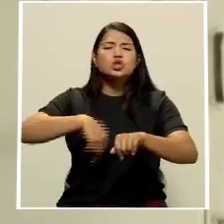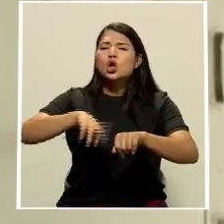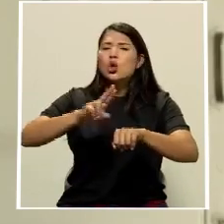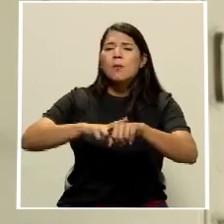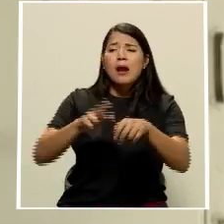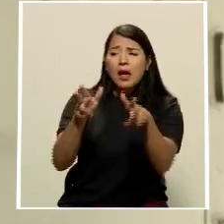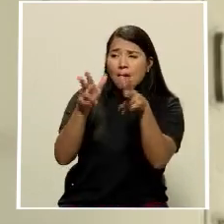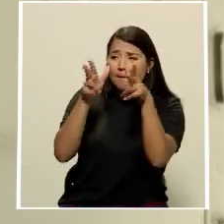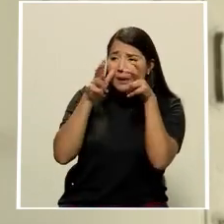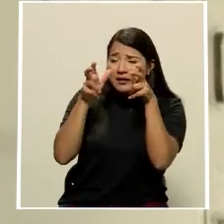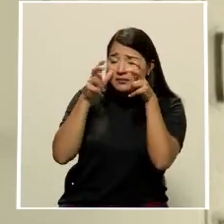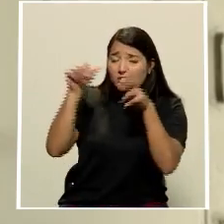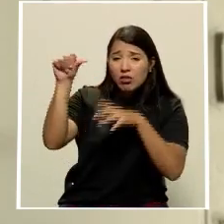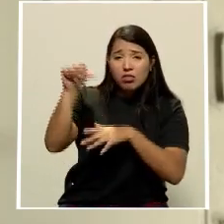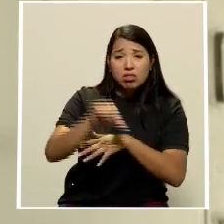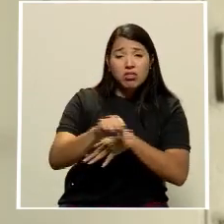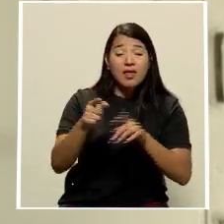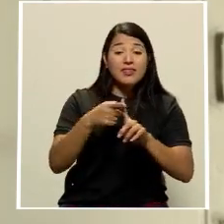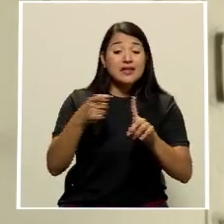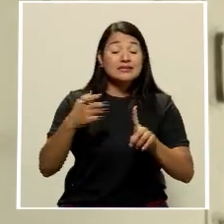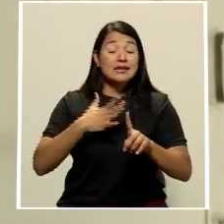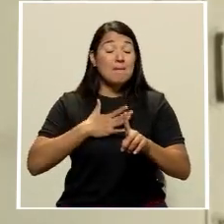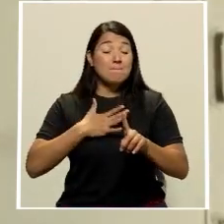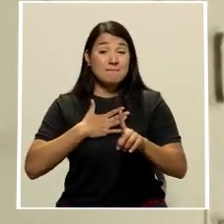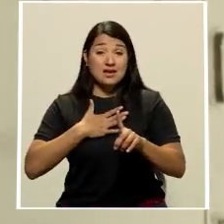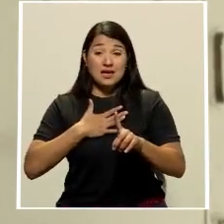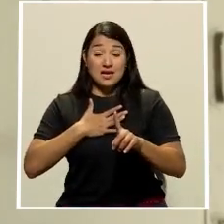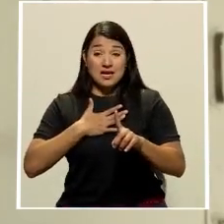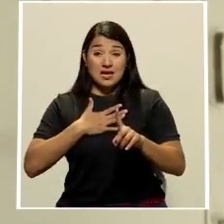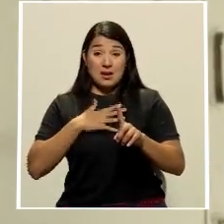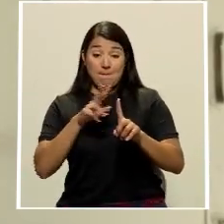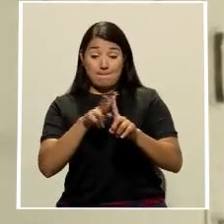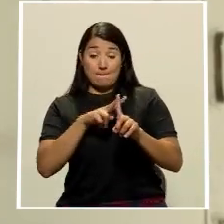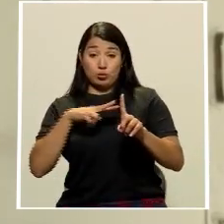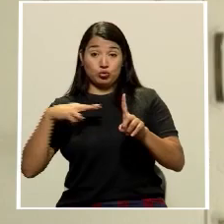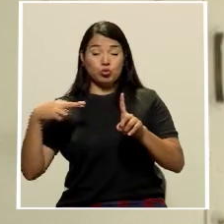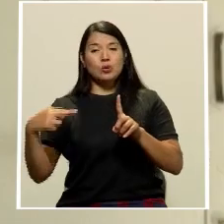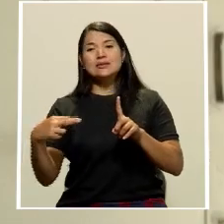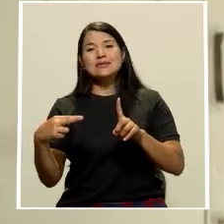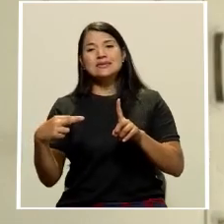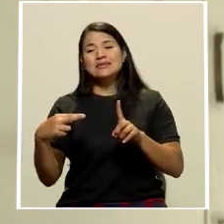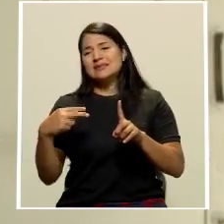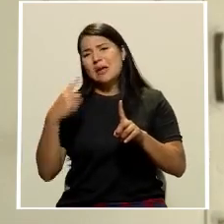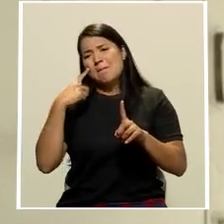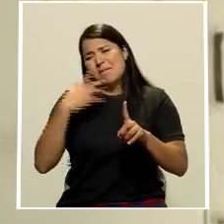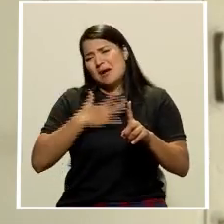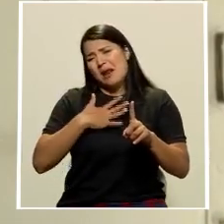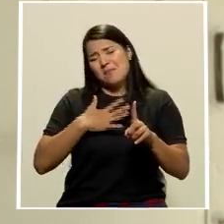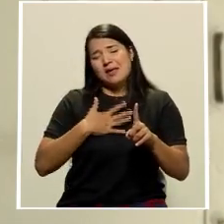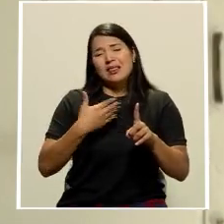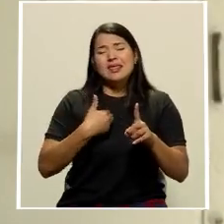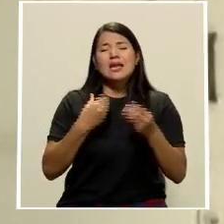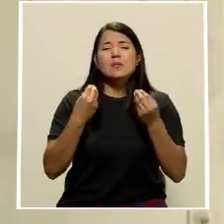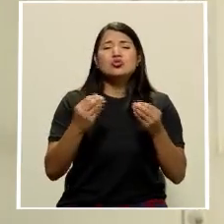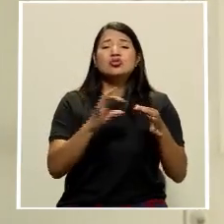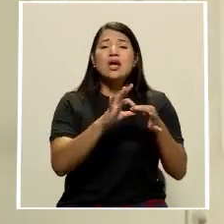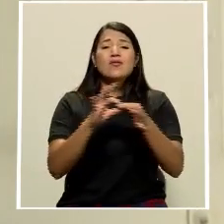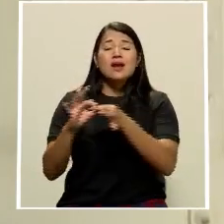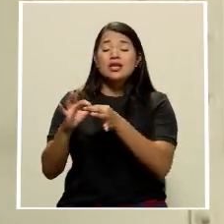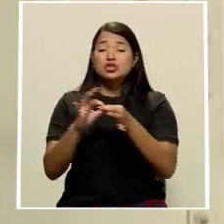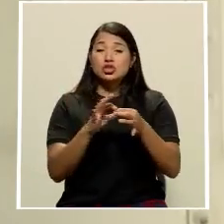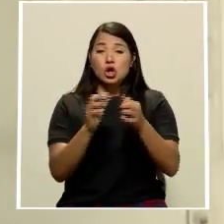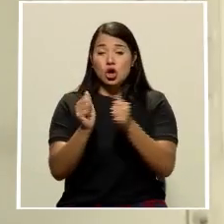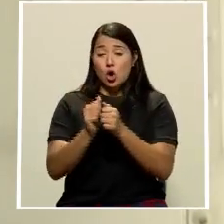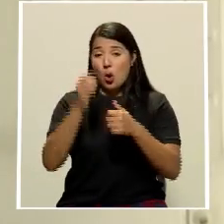cambien, desde mi punto de vista está muy relacionado con el contexto de la pandemia, donde